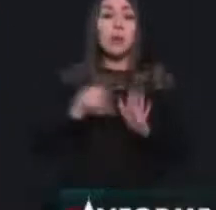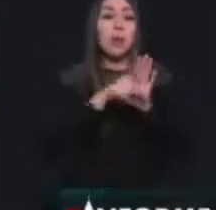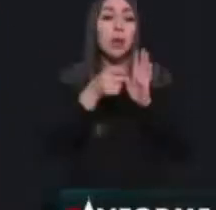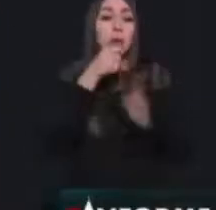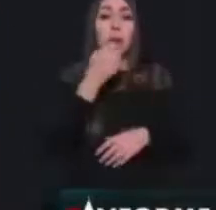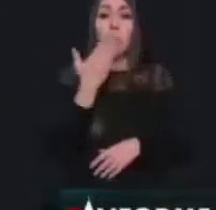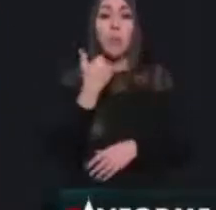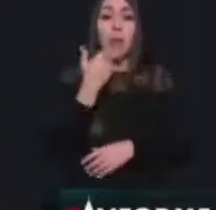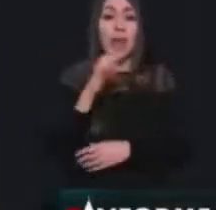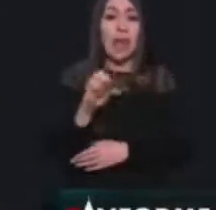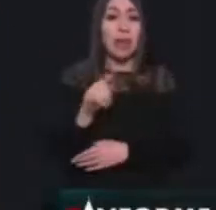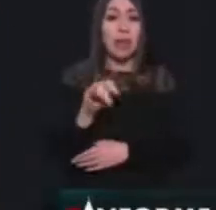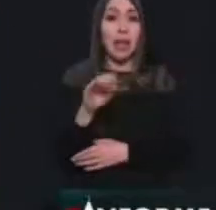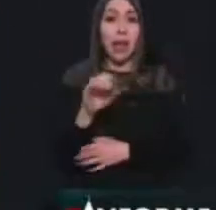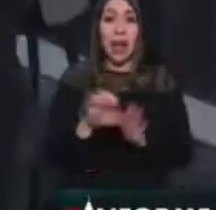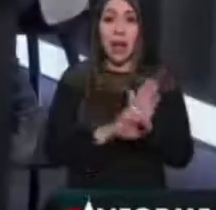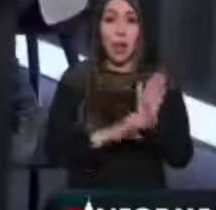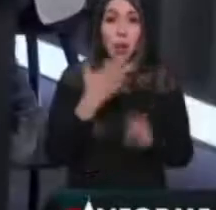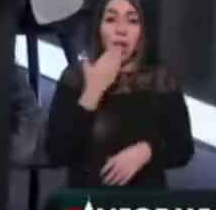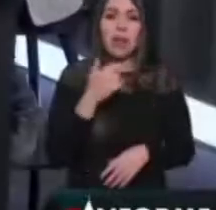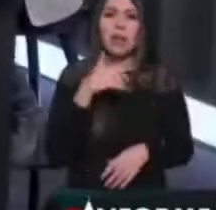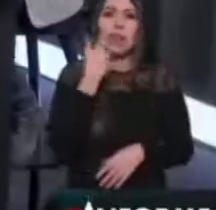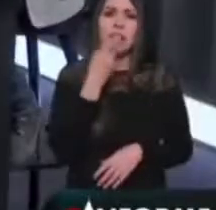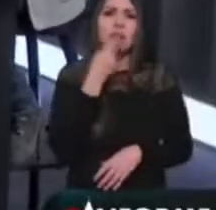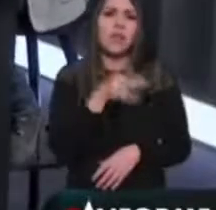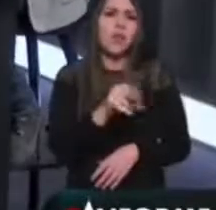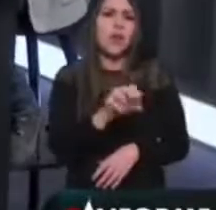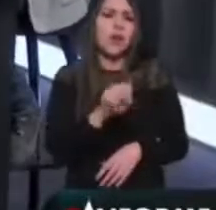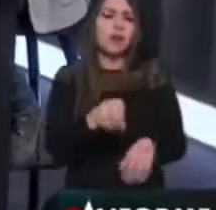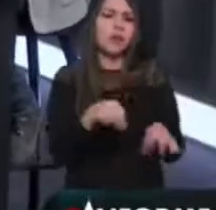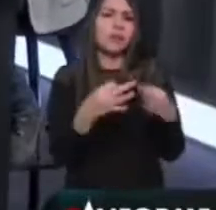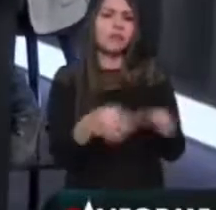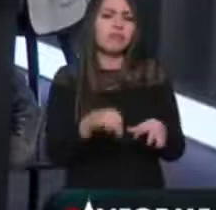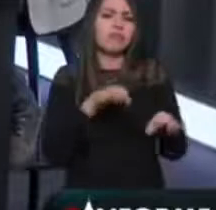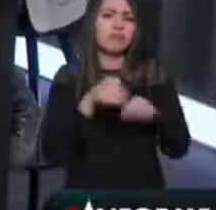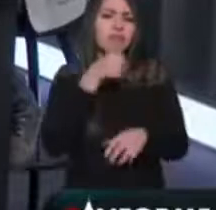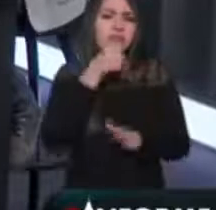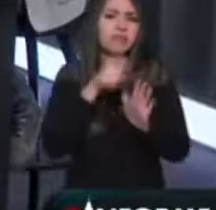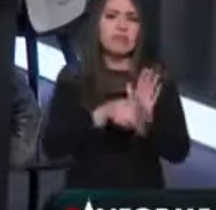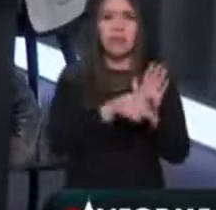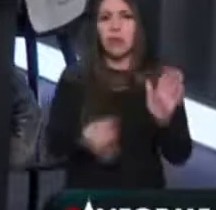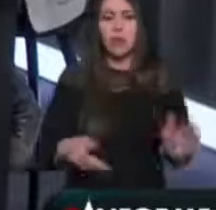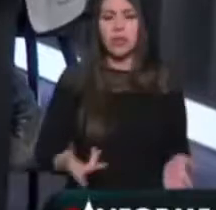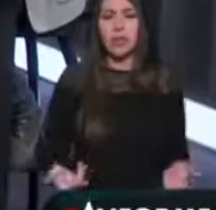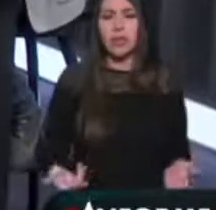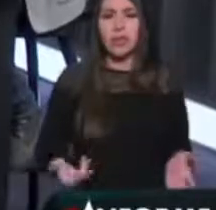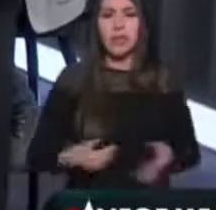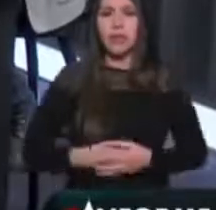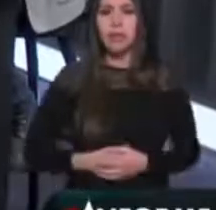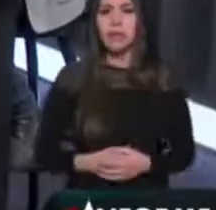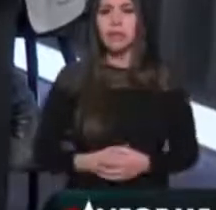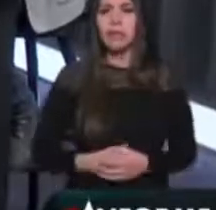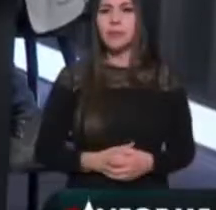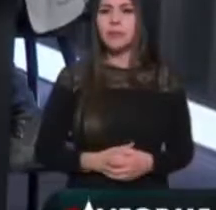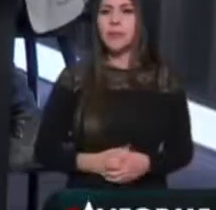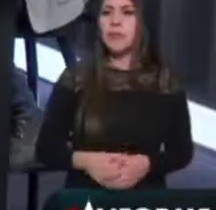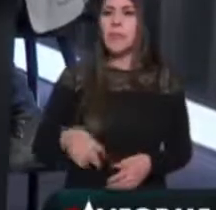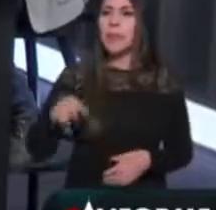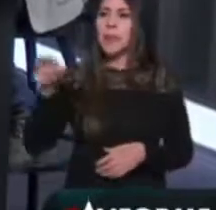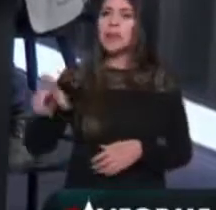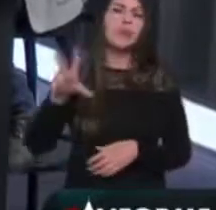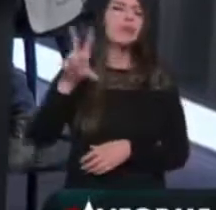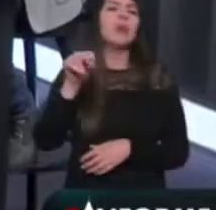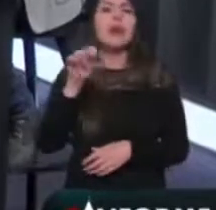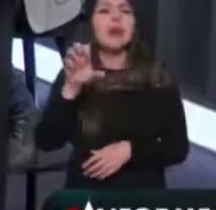duda. Como bien dices, Meme, aquí lo que estábamos viendo son, digamos, no es una guerra, una batalla así